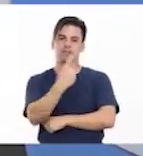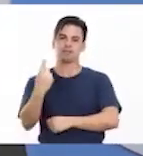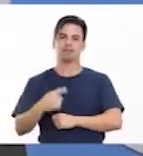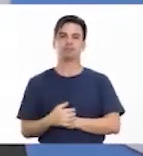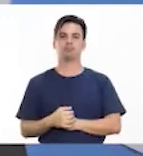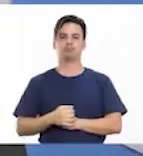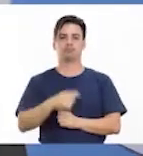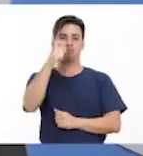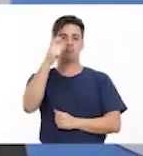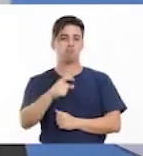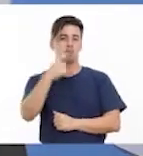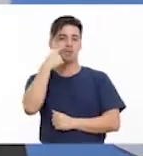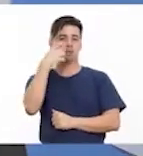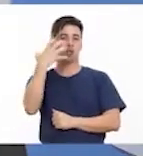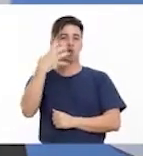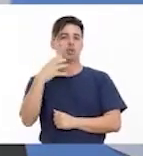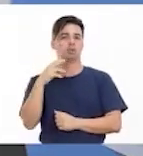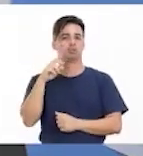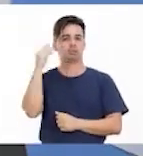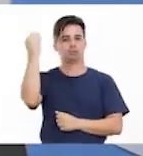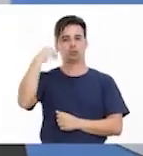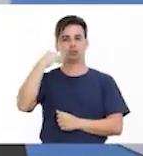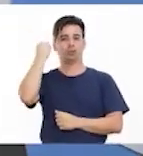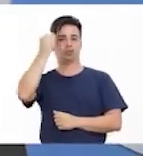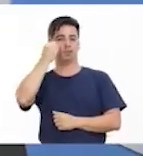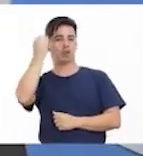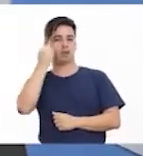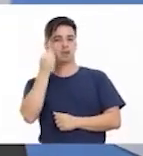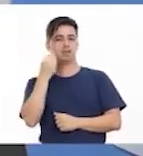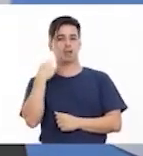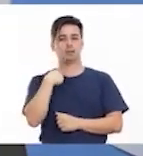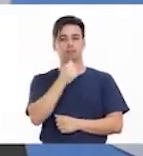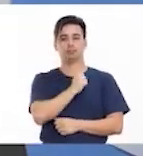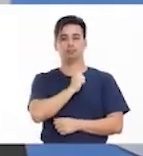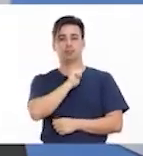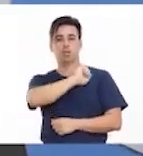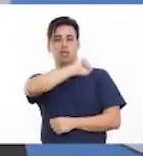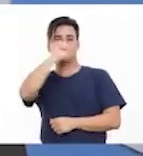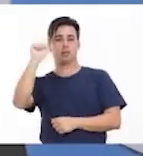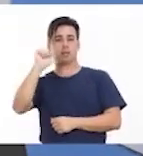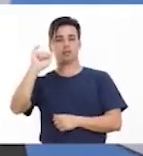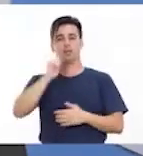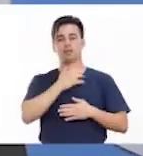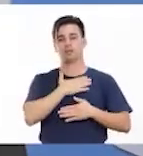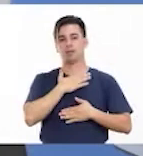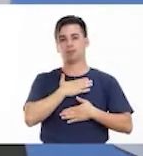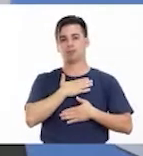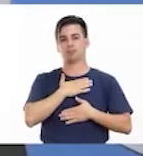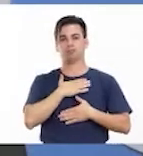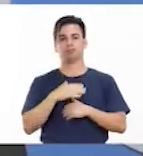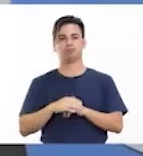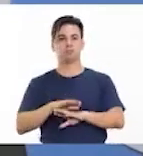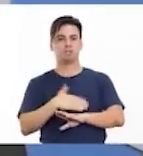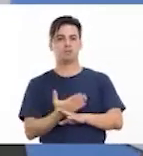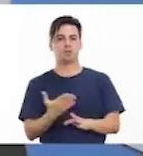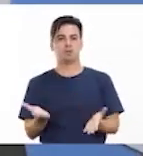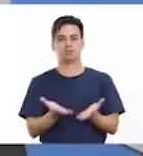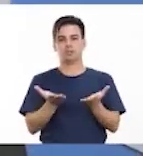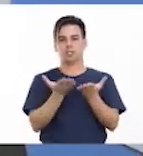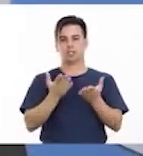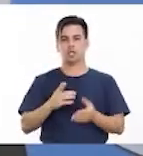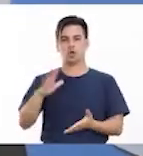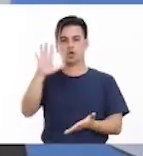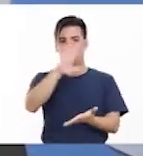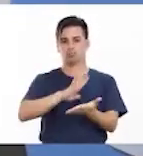lúcidos supieron interpretar que para poder alcanzar independencia, mantenerla y